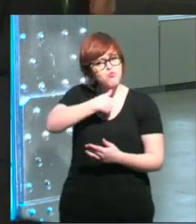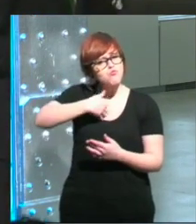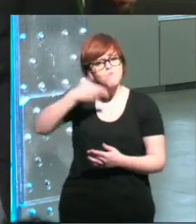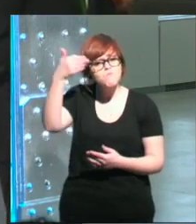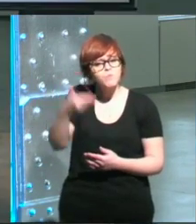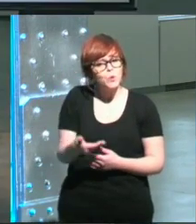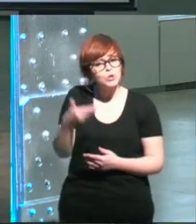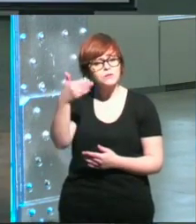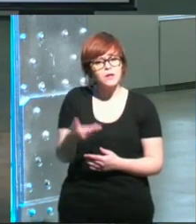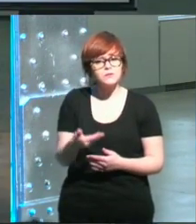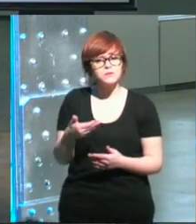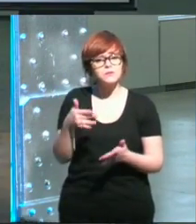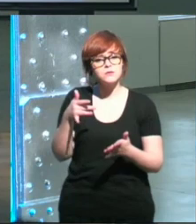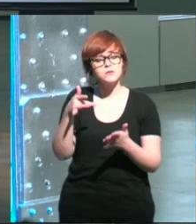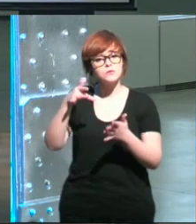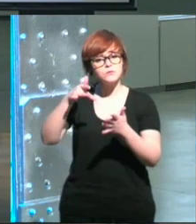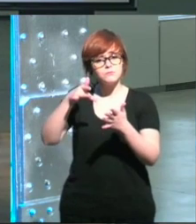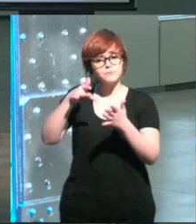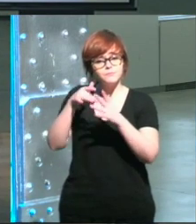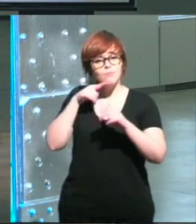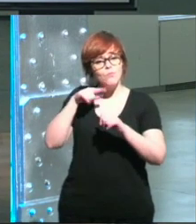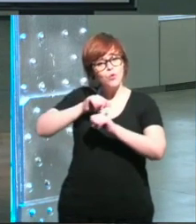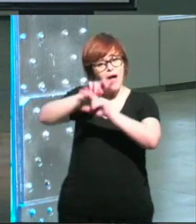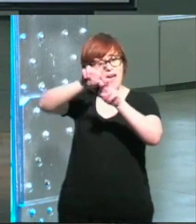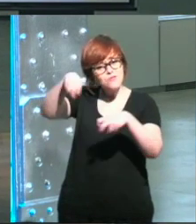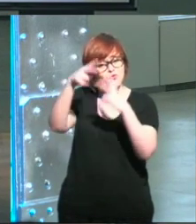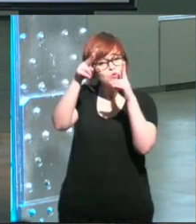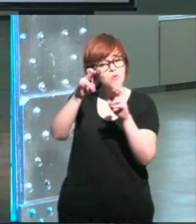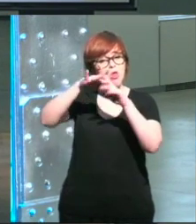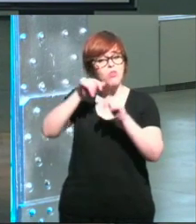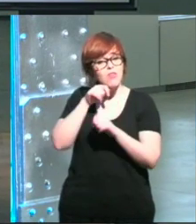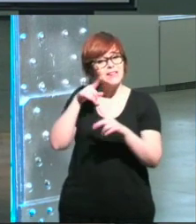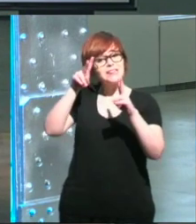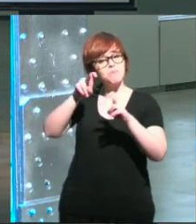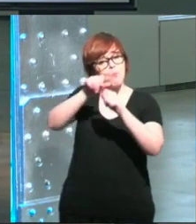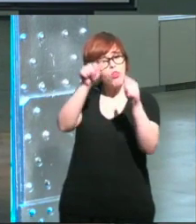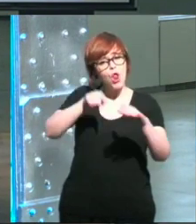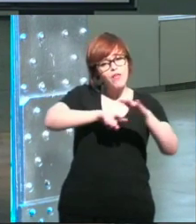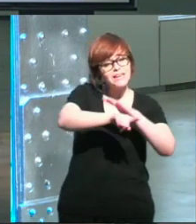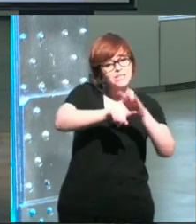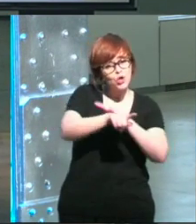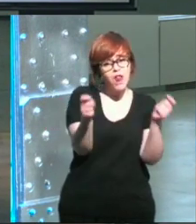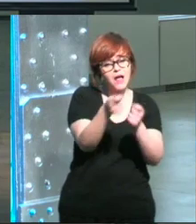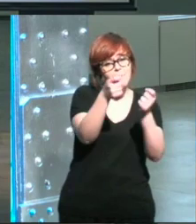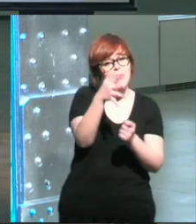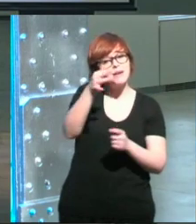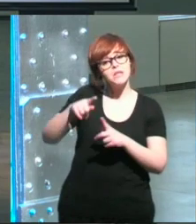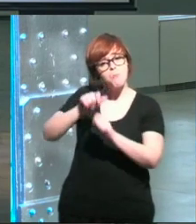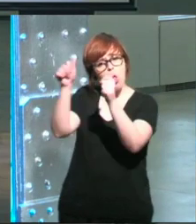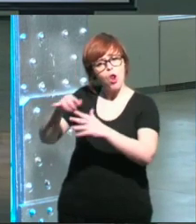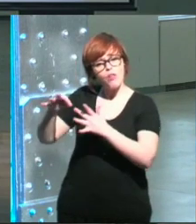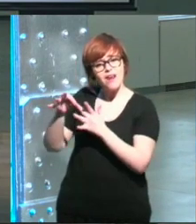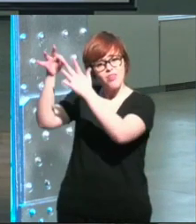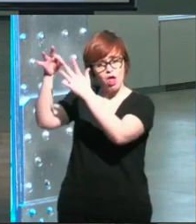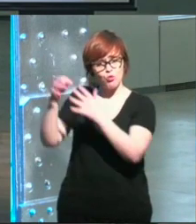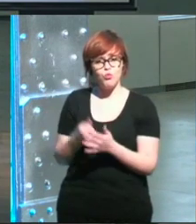el haber innovado tanto en el modelo de gestión de su propia campaña como en el modelo de liderazgo. Y